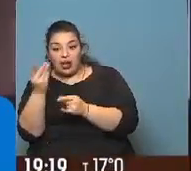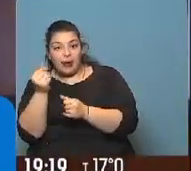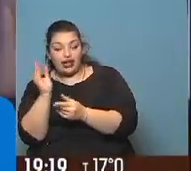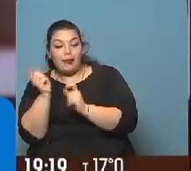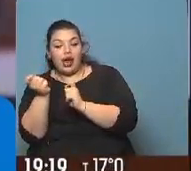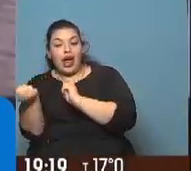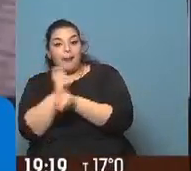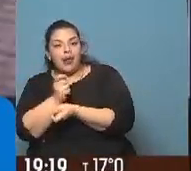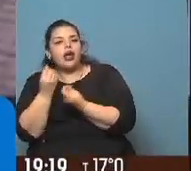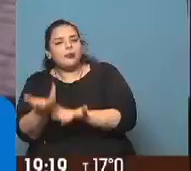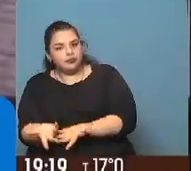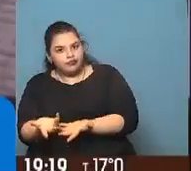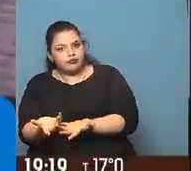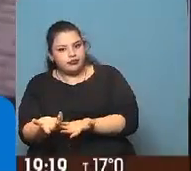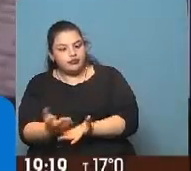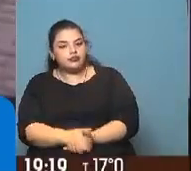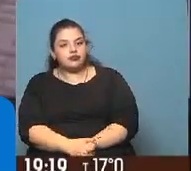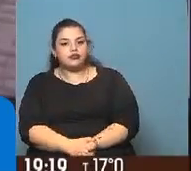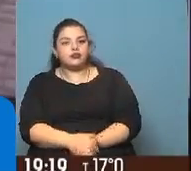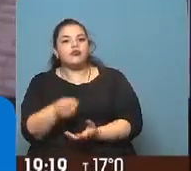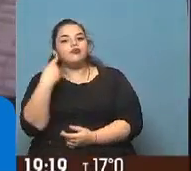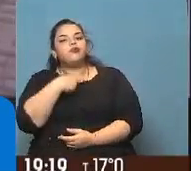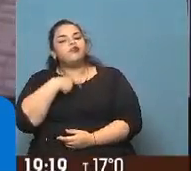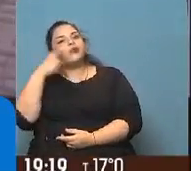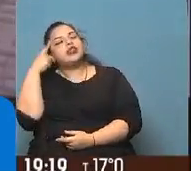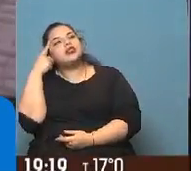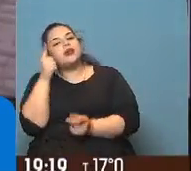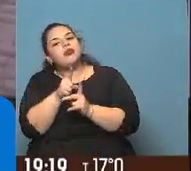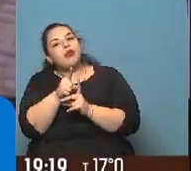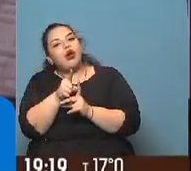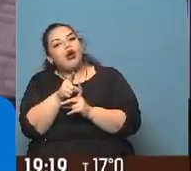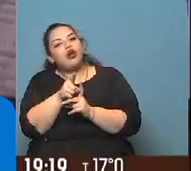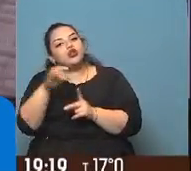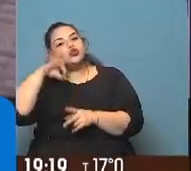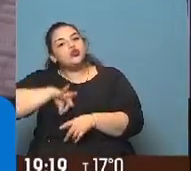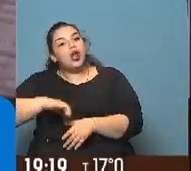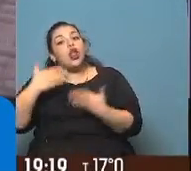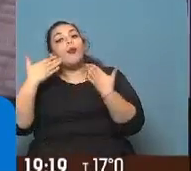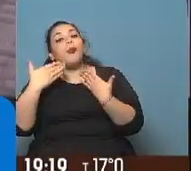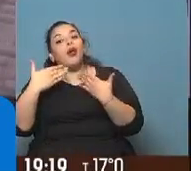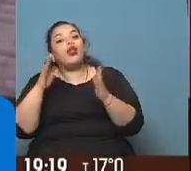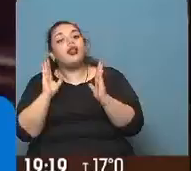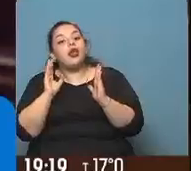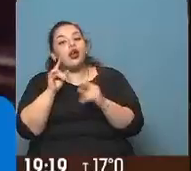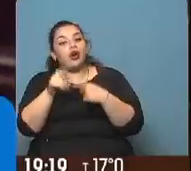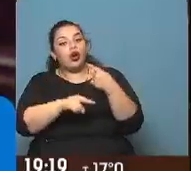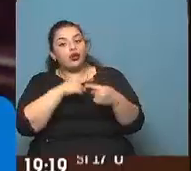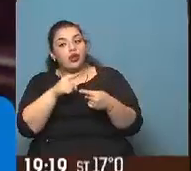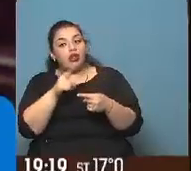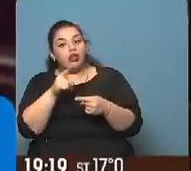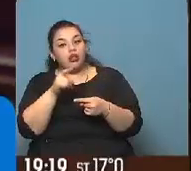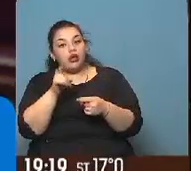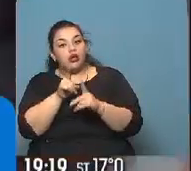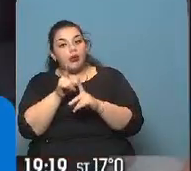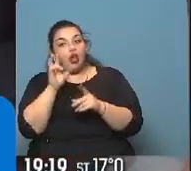uno uno trata de proyectar que en el mejor de los casos el salario puede terminar puede seguir el salario no el dólar puede seguir